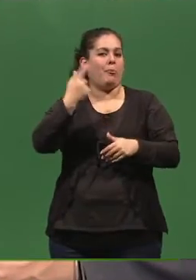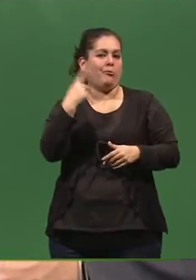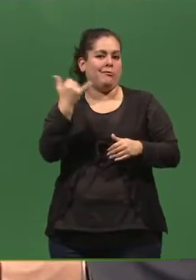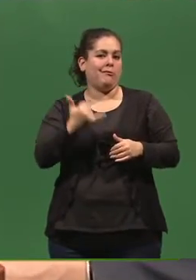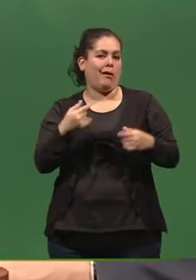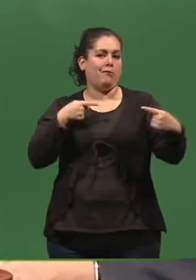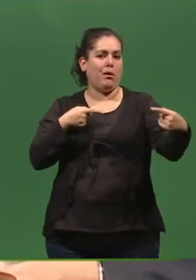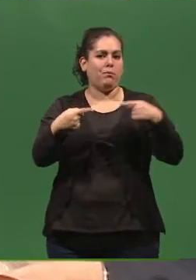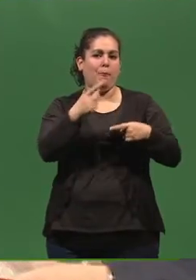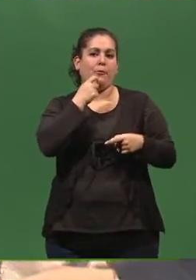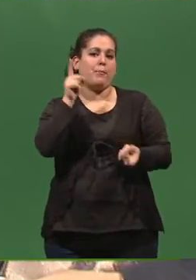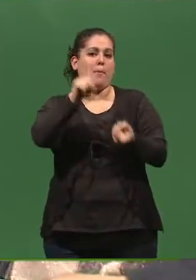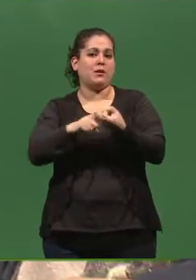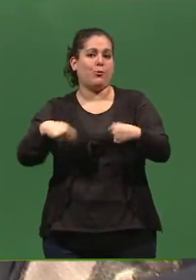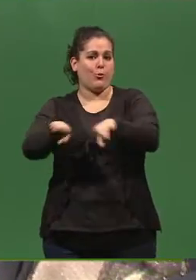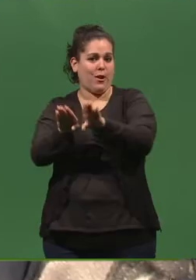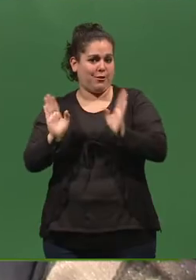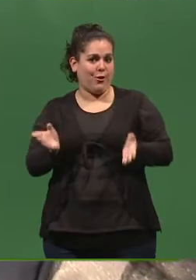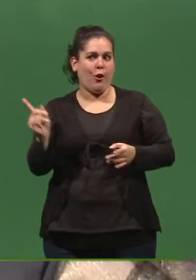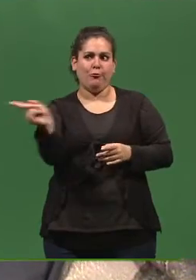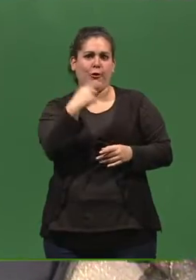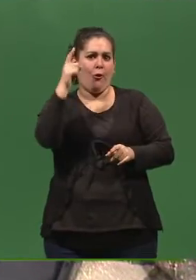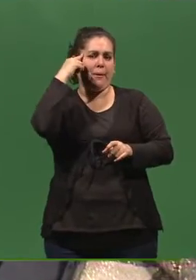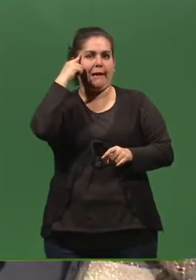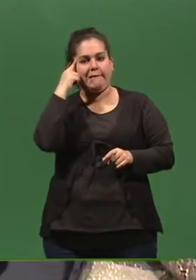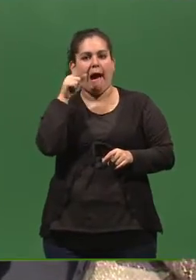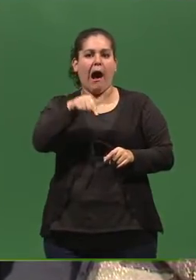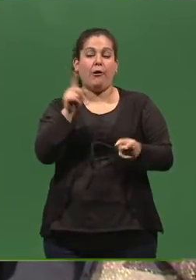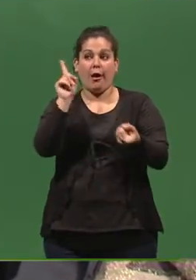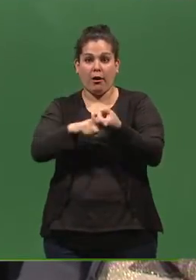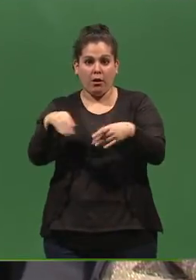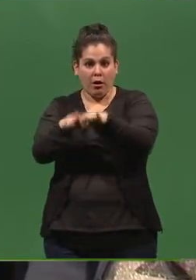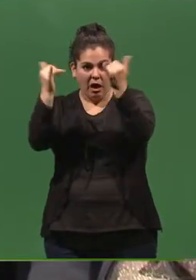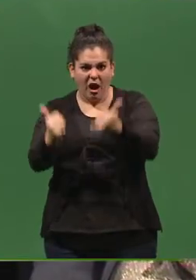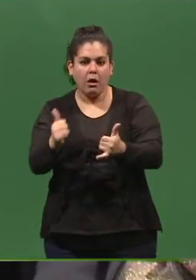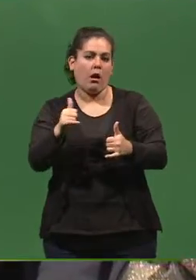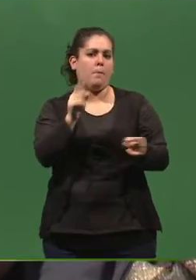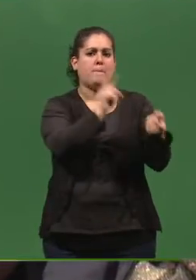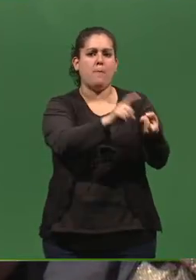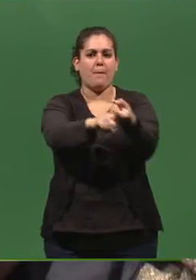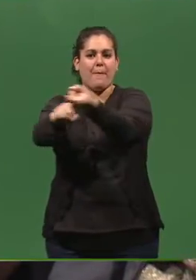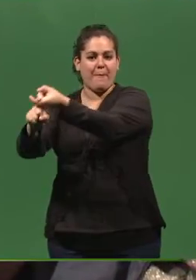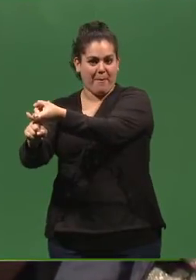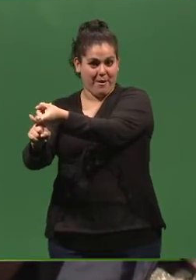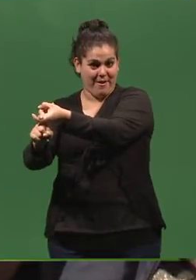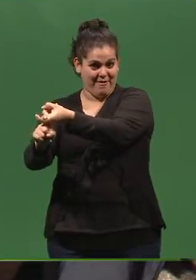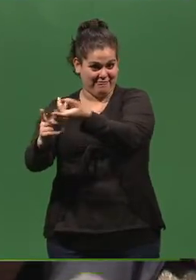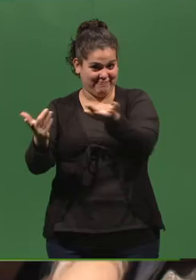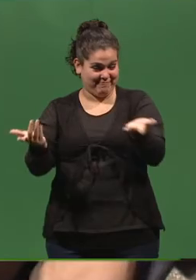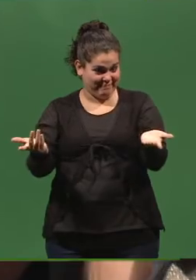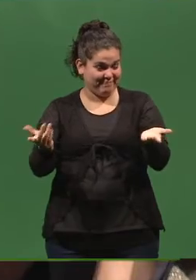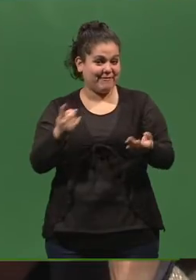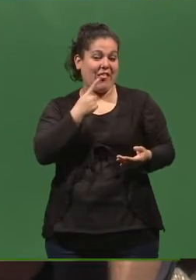mucha controversia, que tiene que ver con matrimonio igualitario, por ejemplo. Y todo el mundo salió a decir de que en realidad cuando se aprobara matrimonio